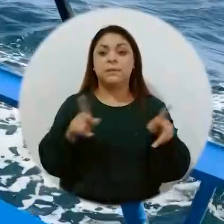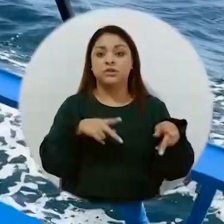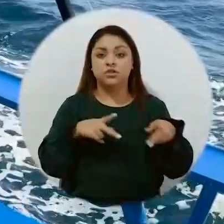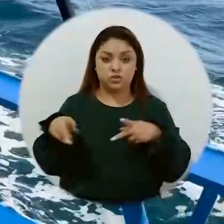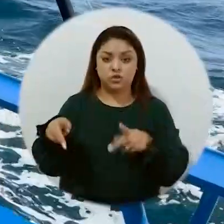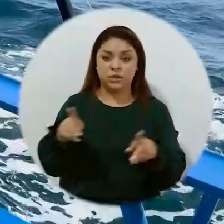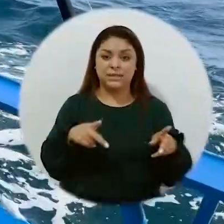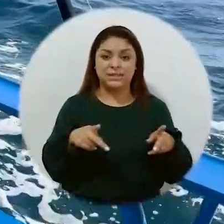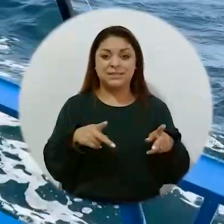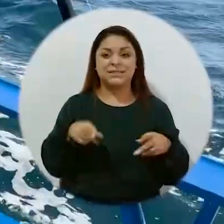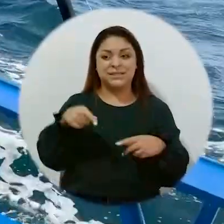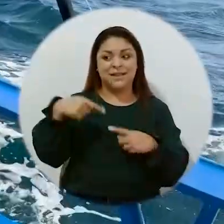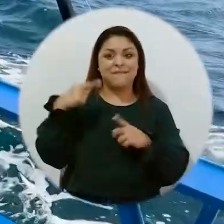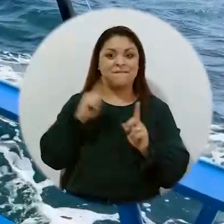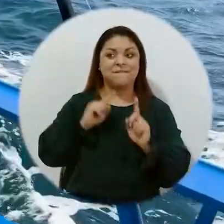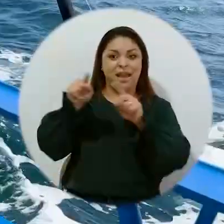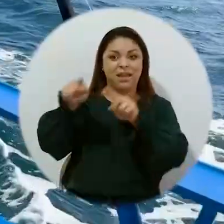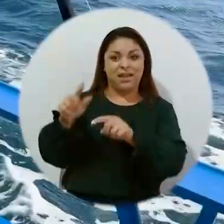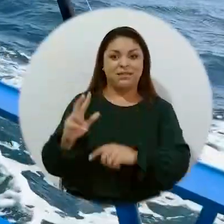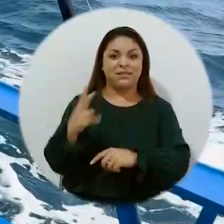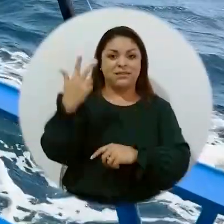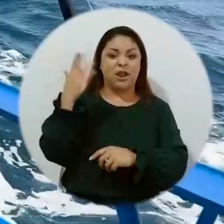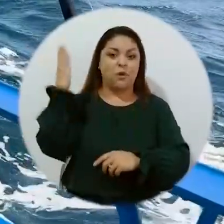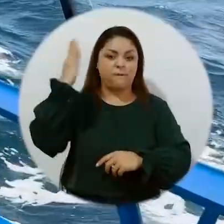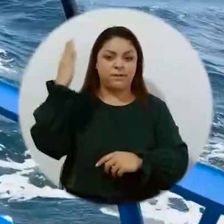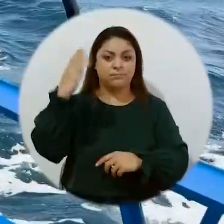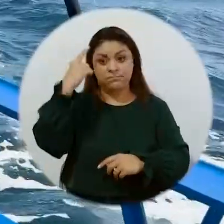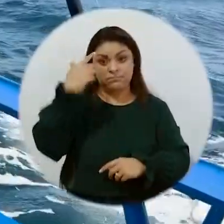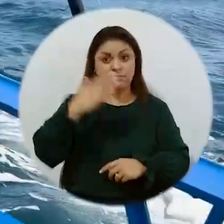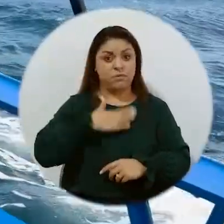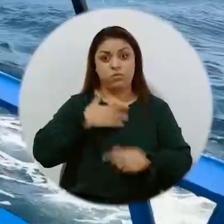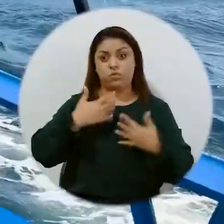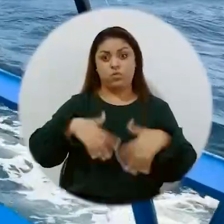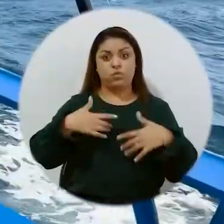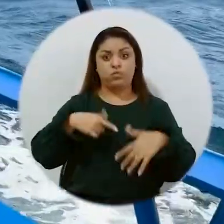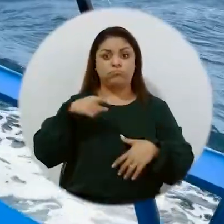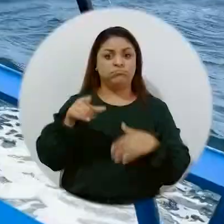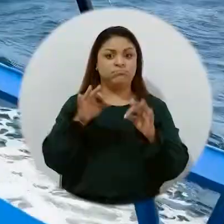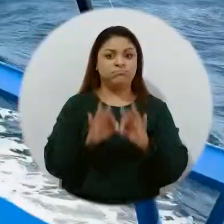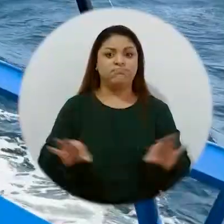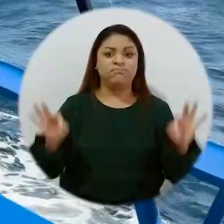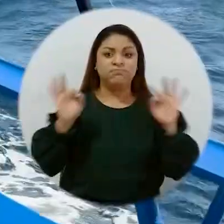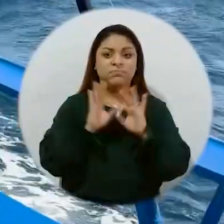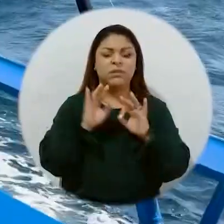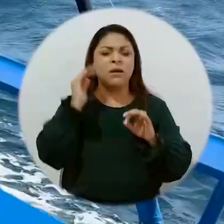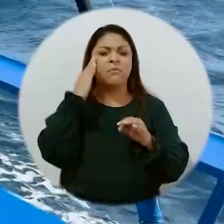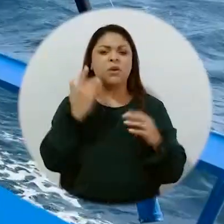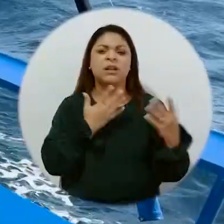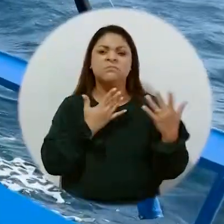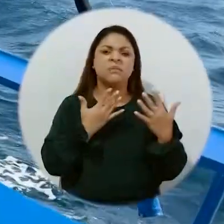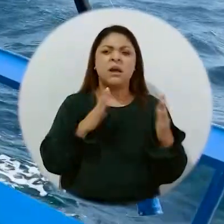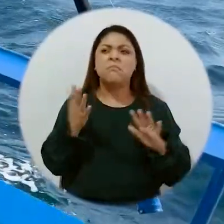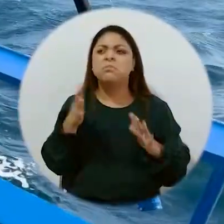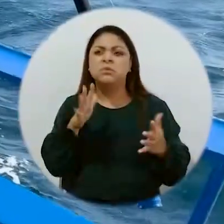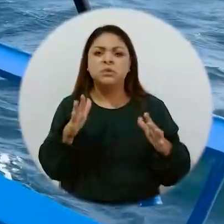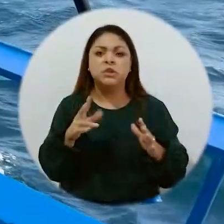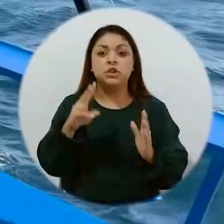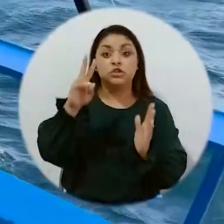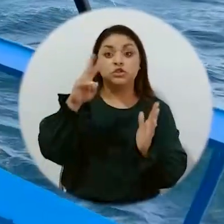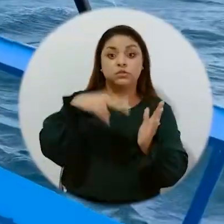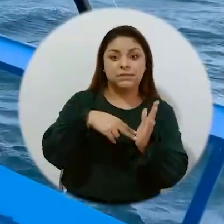las personas que están en la tercera conferencia. Y eso me parece a mí muy importante porque se esperan alrededor de